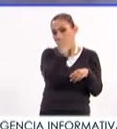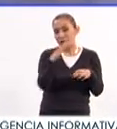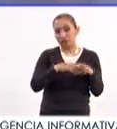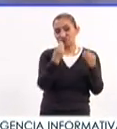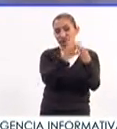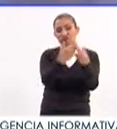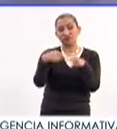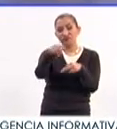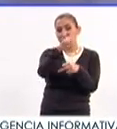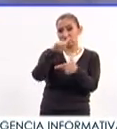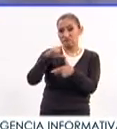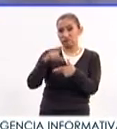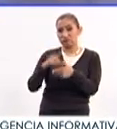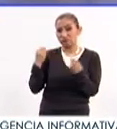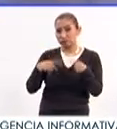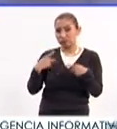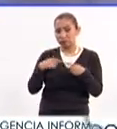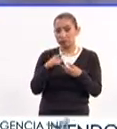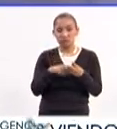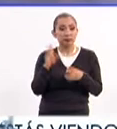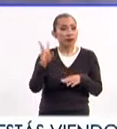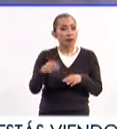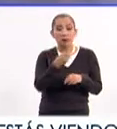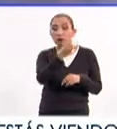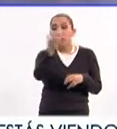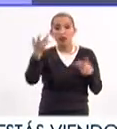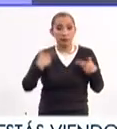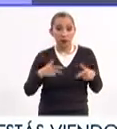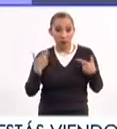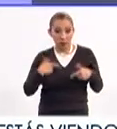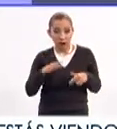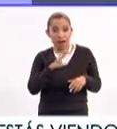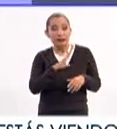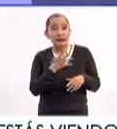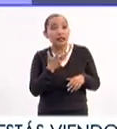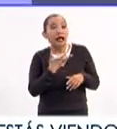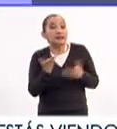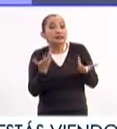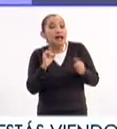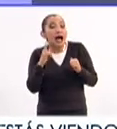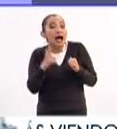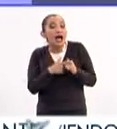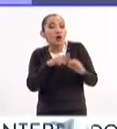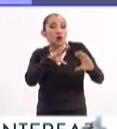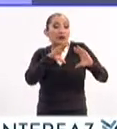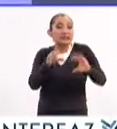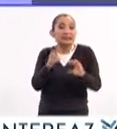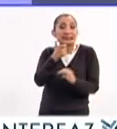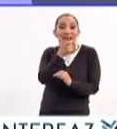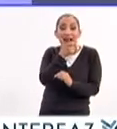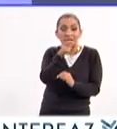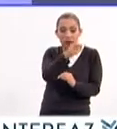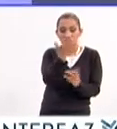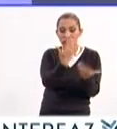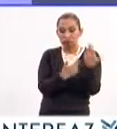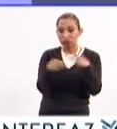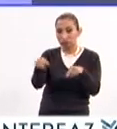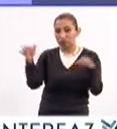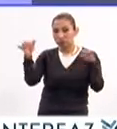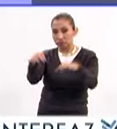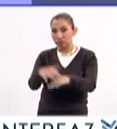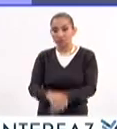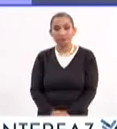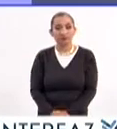país y en América Latina. En realidad, cualquier persona que tenga algo que ver en la enseñanza del idioma inglés es bienvenido a este evento.